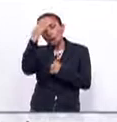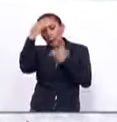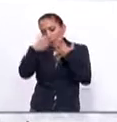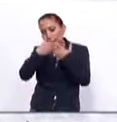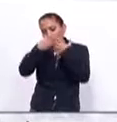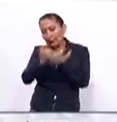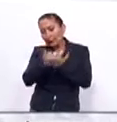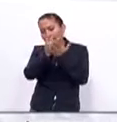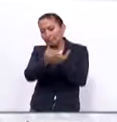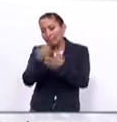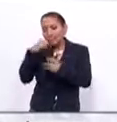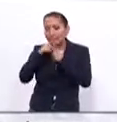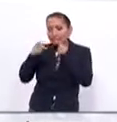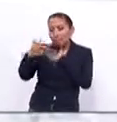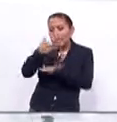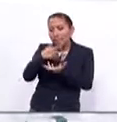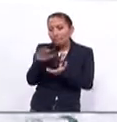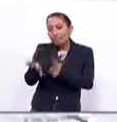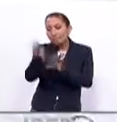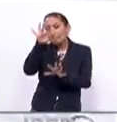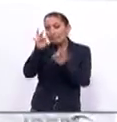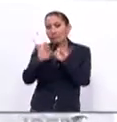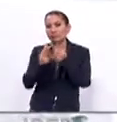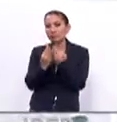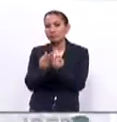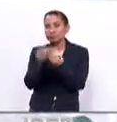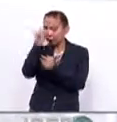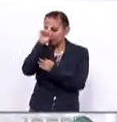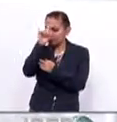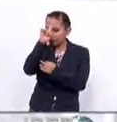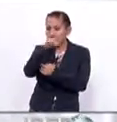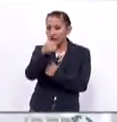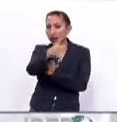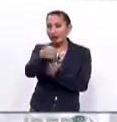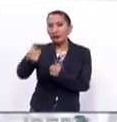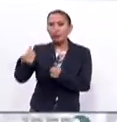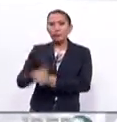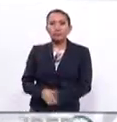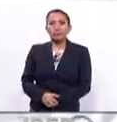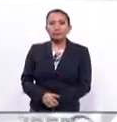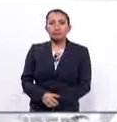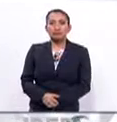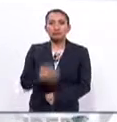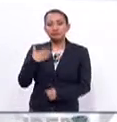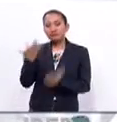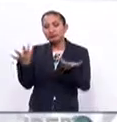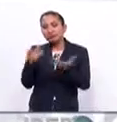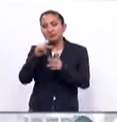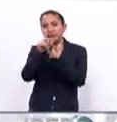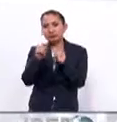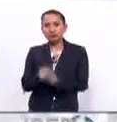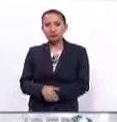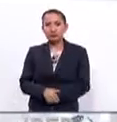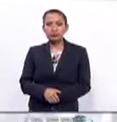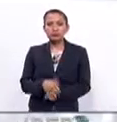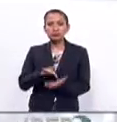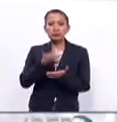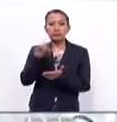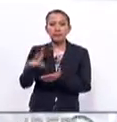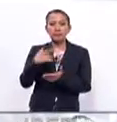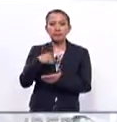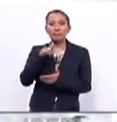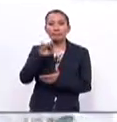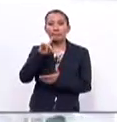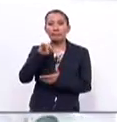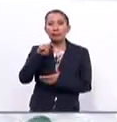procesos ayudará a crear el diálogo para buscar las diversas formas de orientar a cada uno de ellos en la construcción de la paz. Damos las gracias